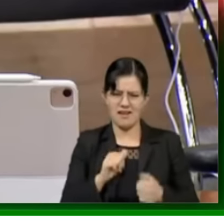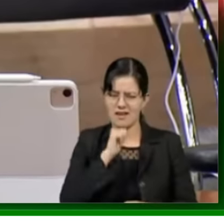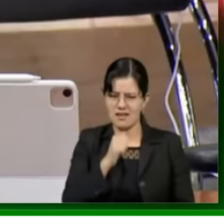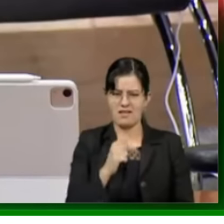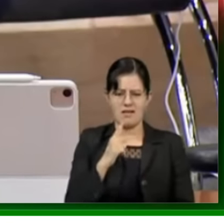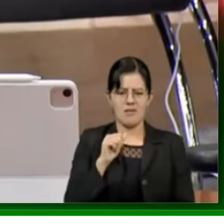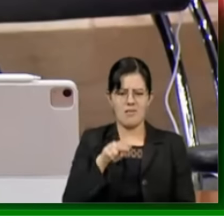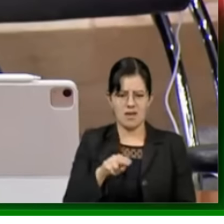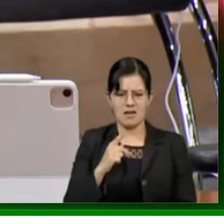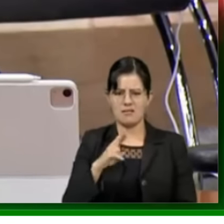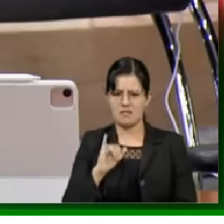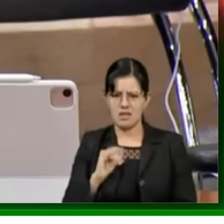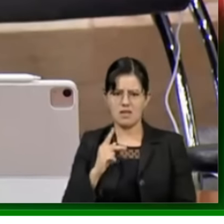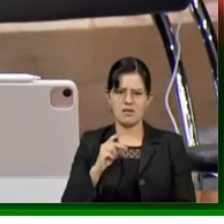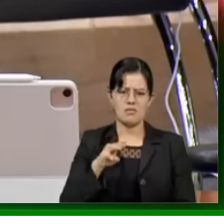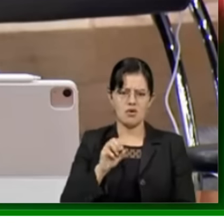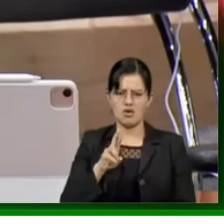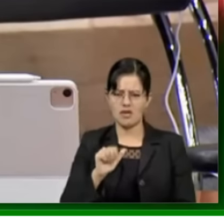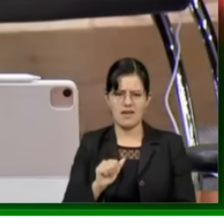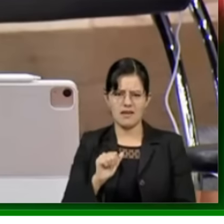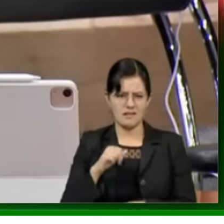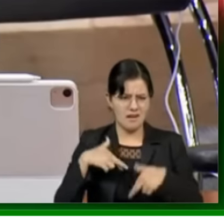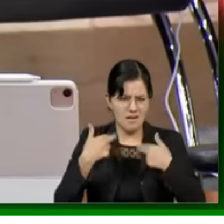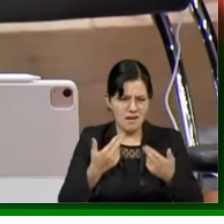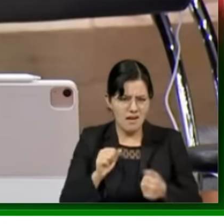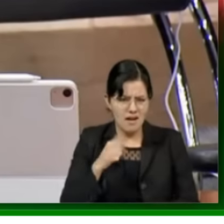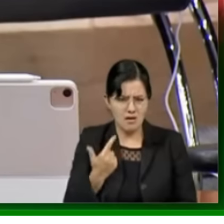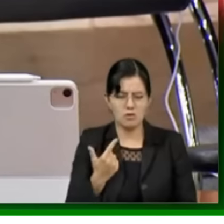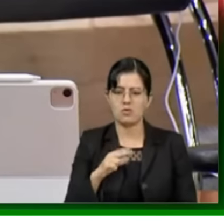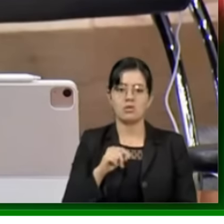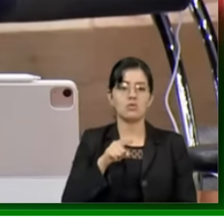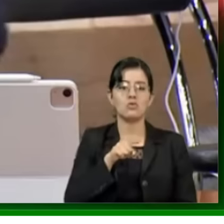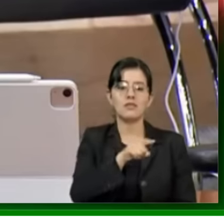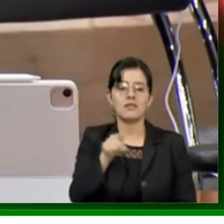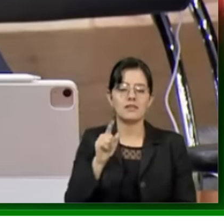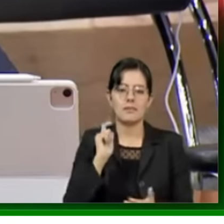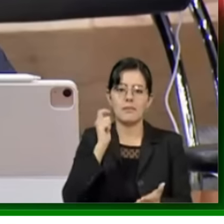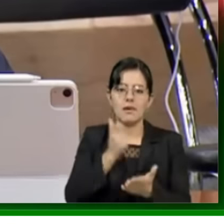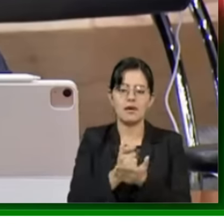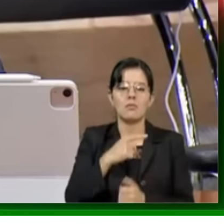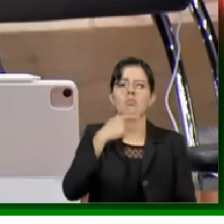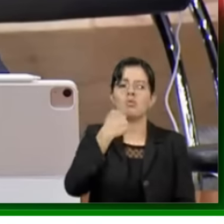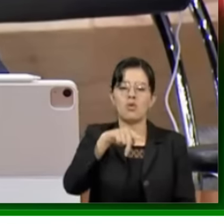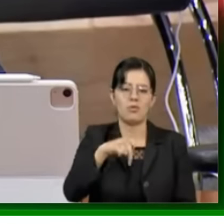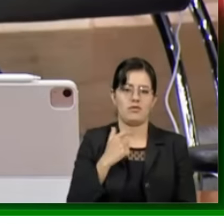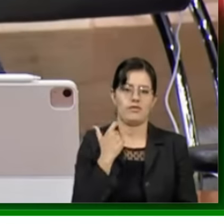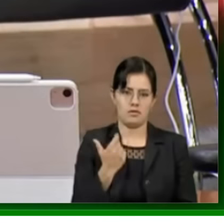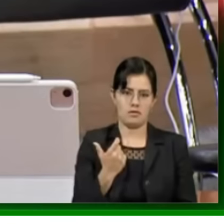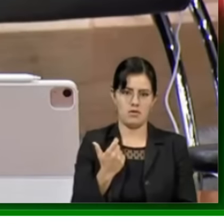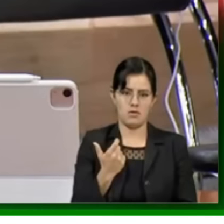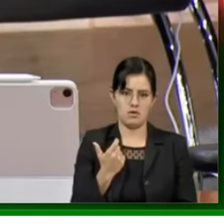ni el pan ni morena les regala algo ustedes lo pagan con su dinero y